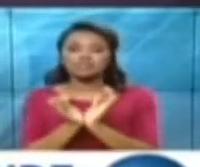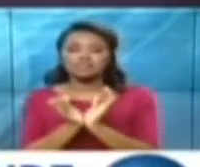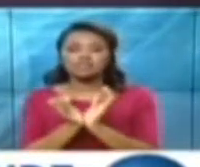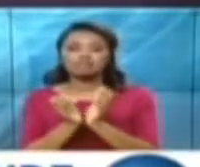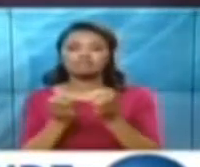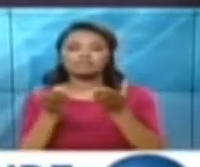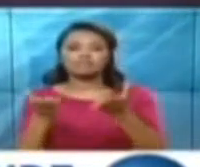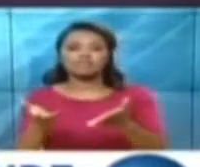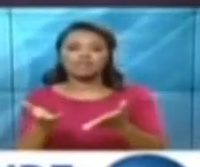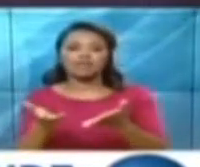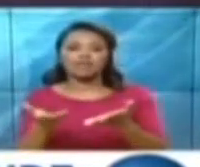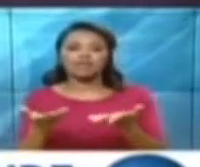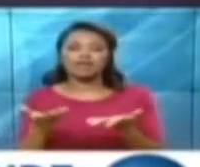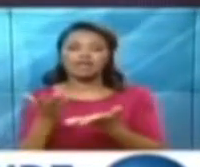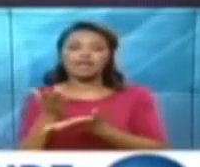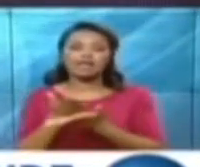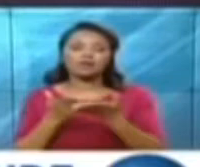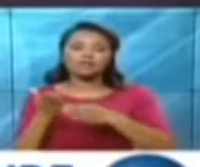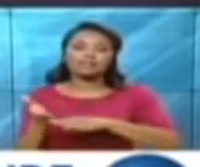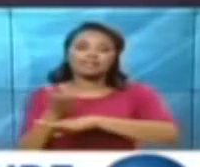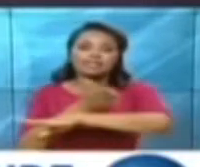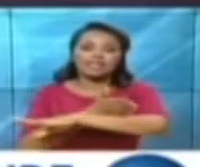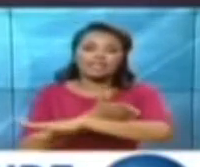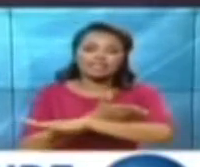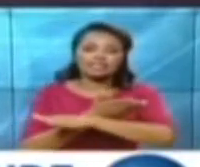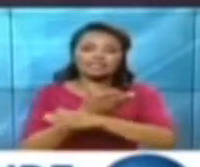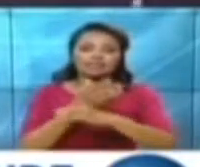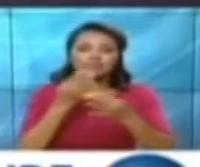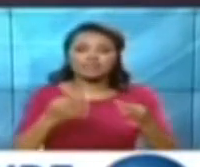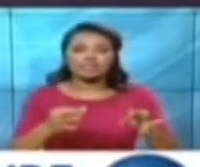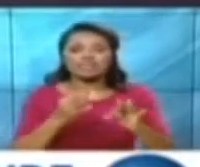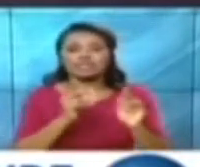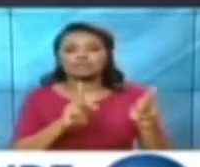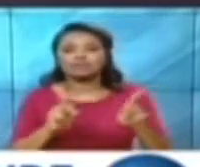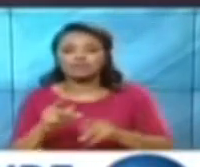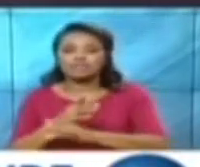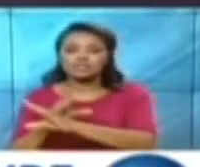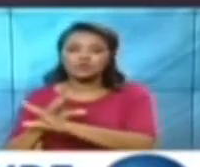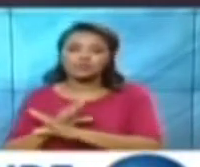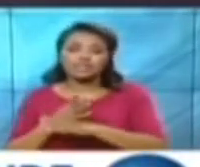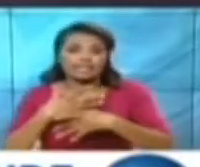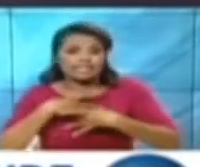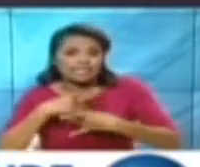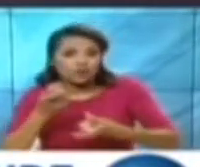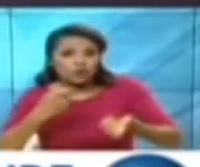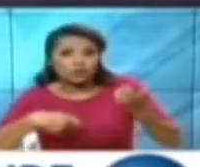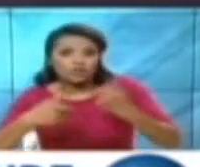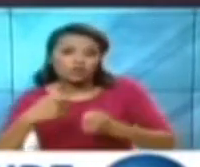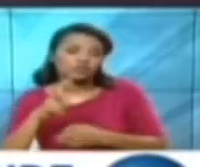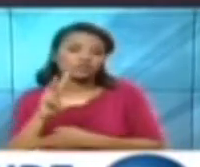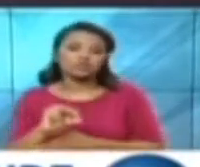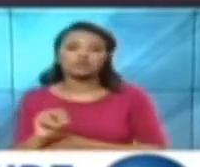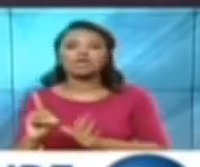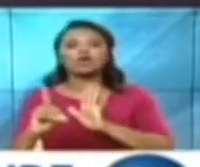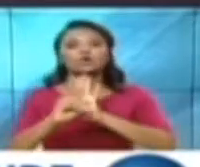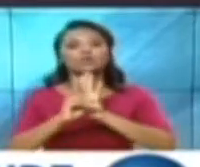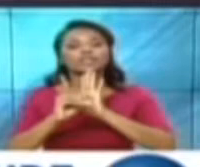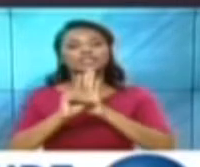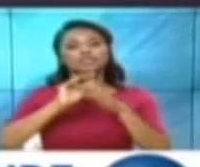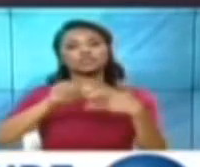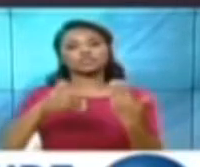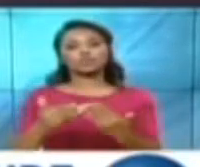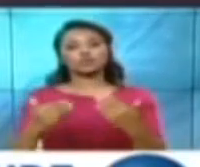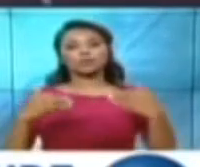no la curativa la salud no es un negocio es un derecho del pueblo